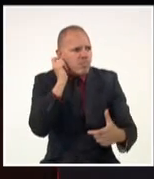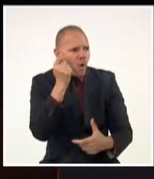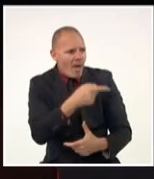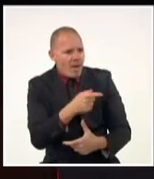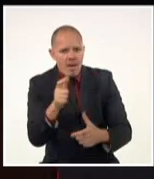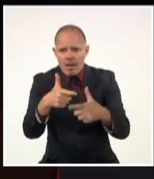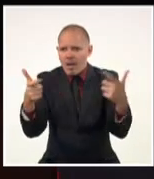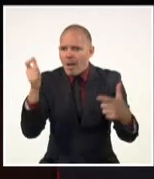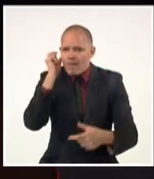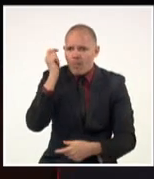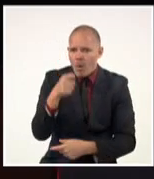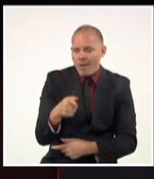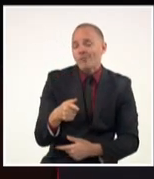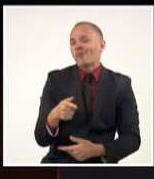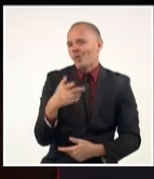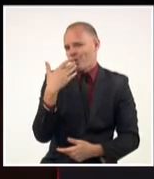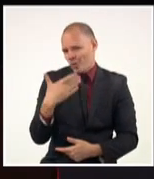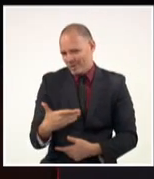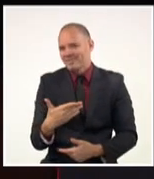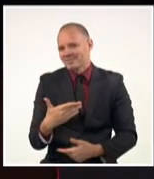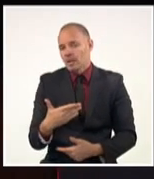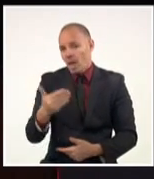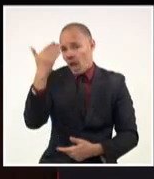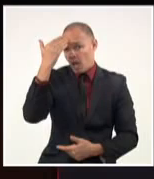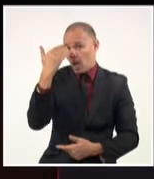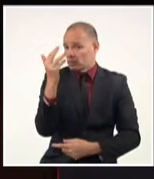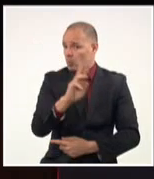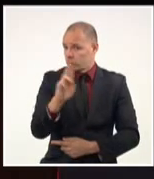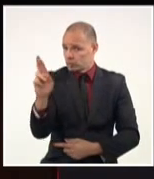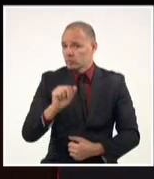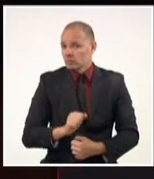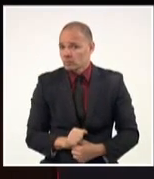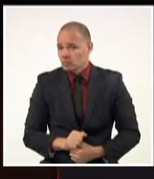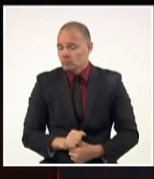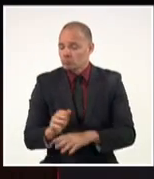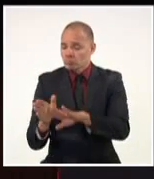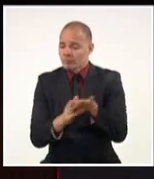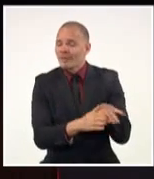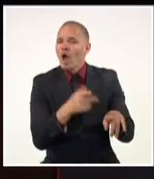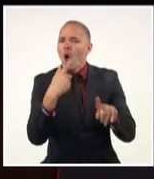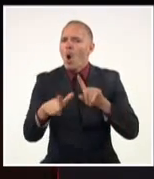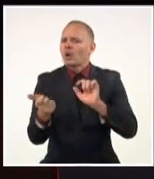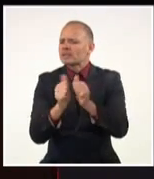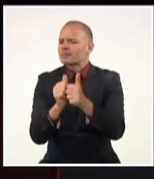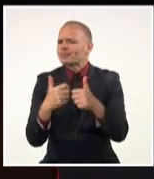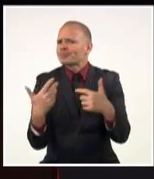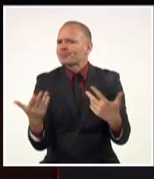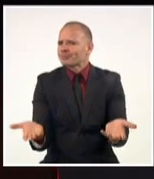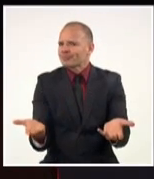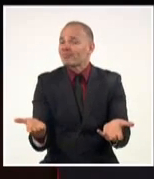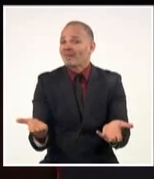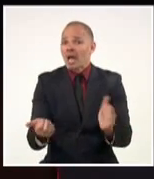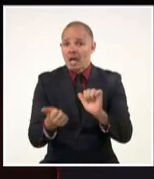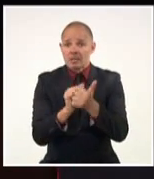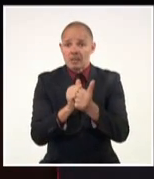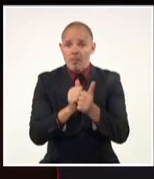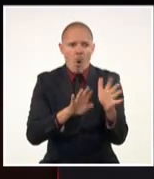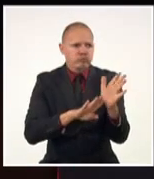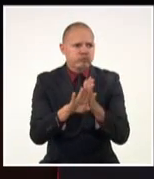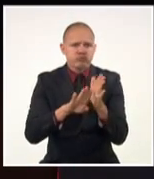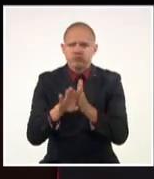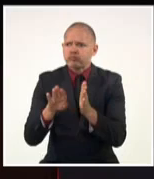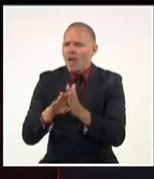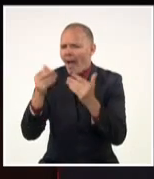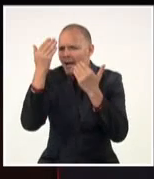también la revolución que ha garantizado el derecho de todo el pueblo al deporte, y las condiciones sociales